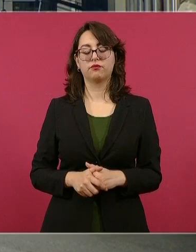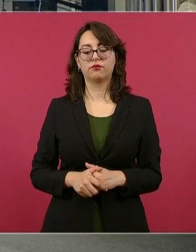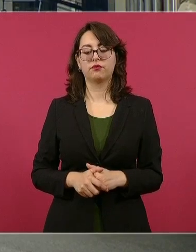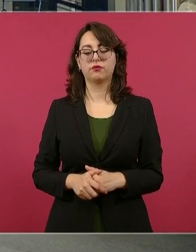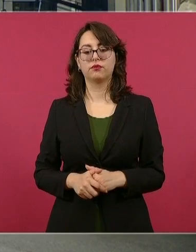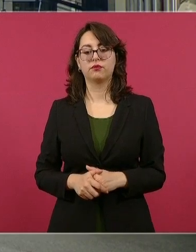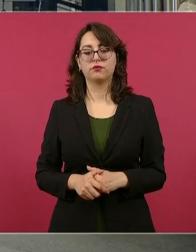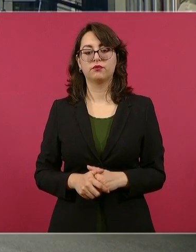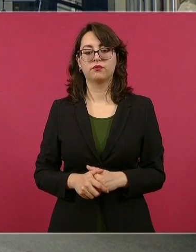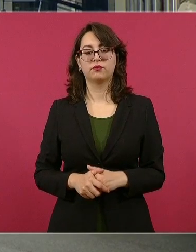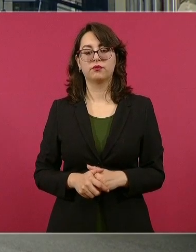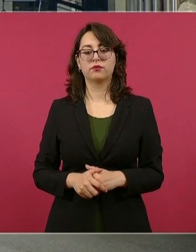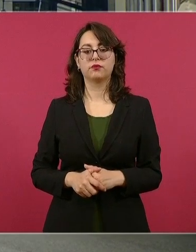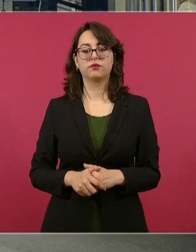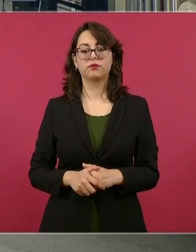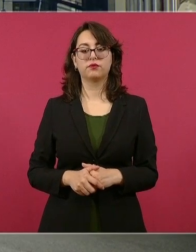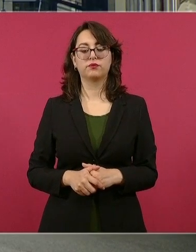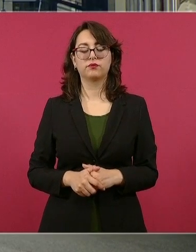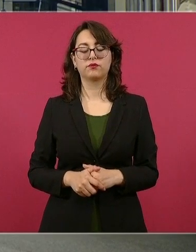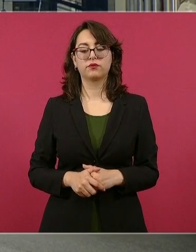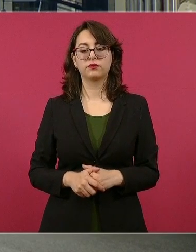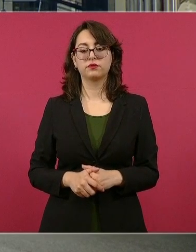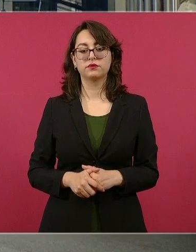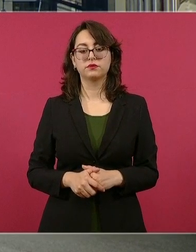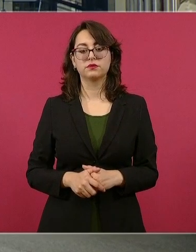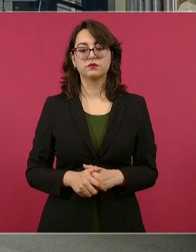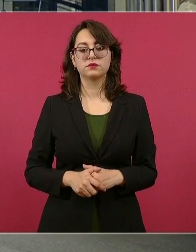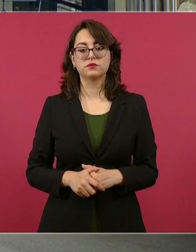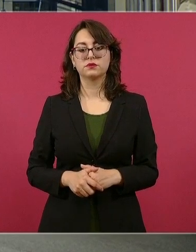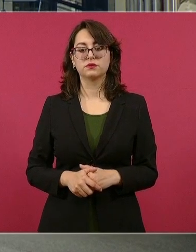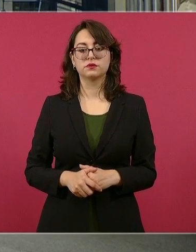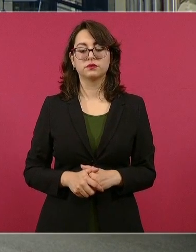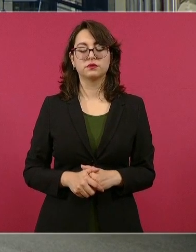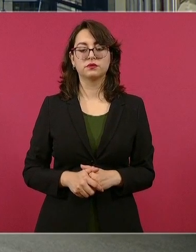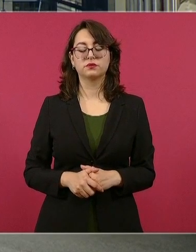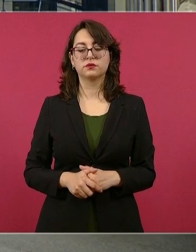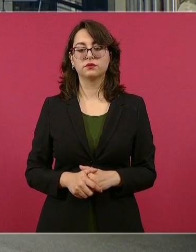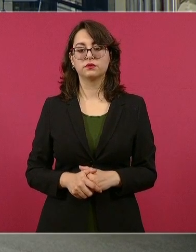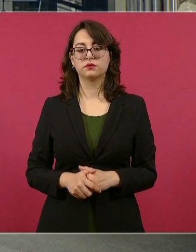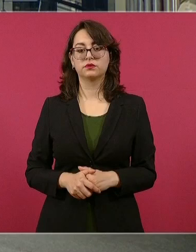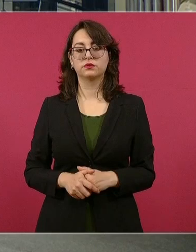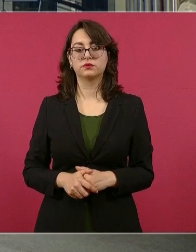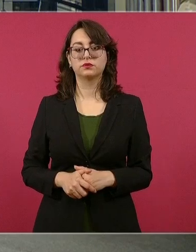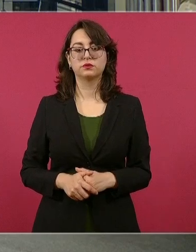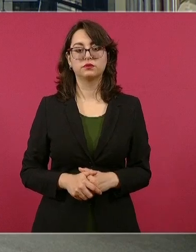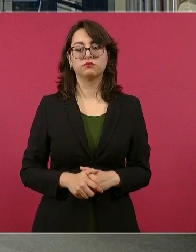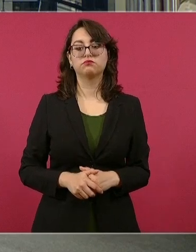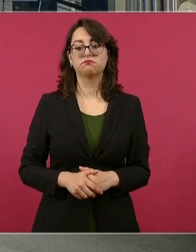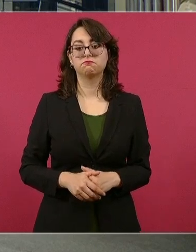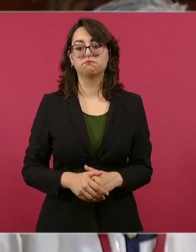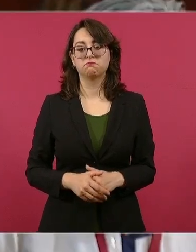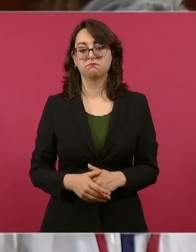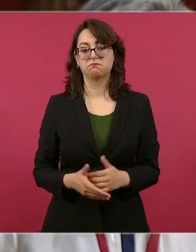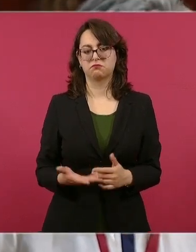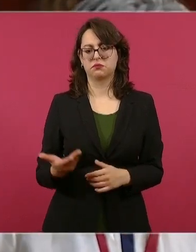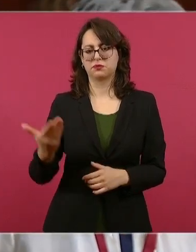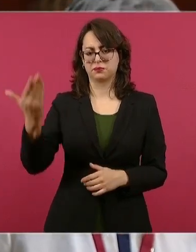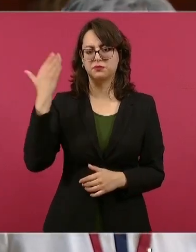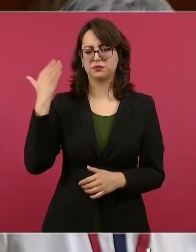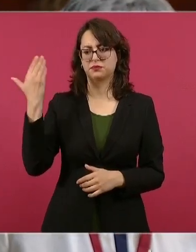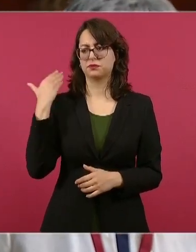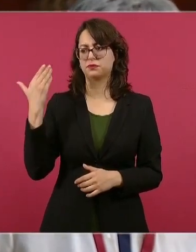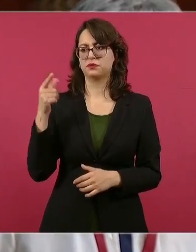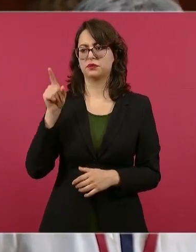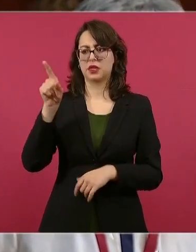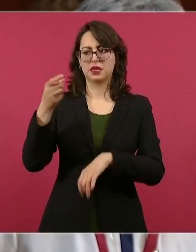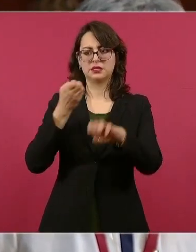se presentó un caso de cómo asesinan a un perrito en el Estado de México,